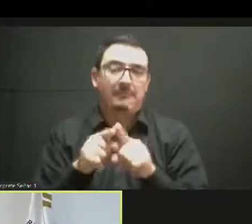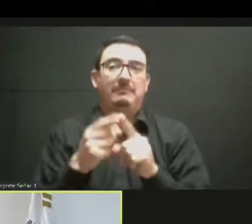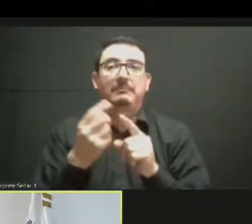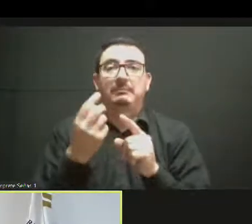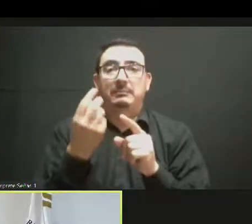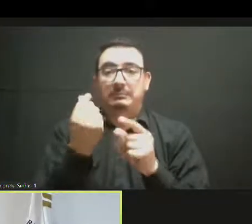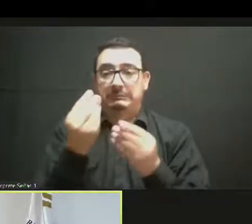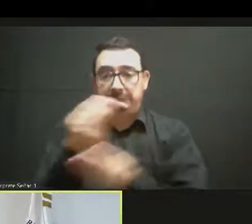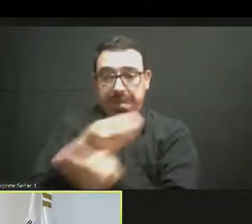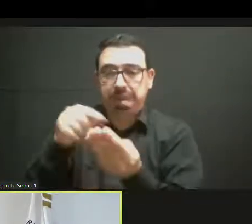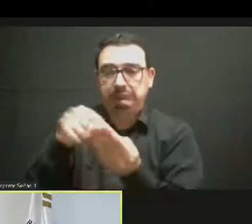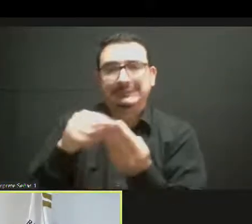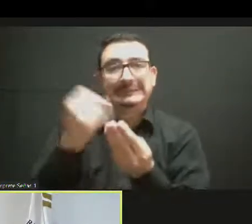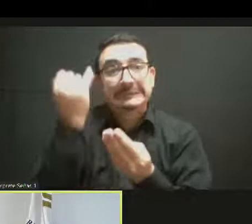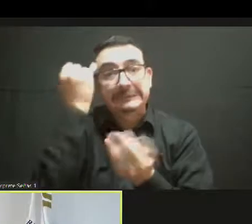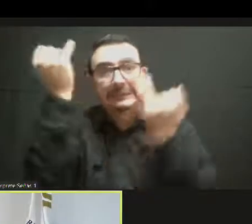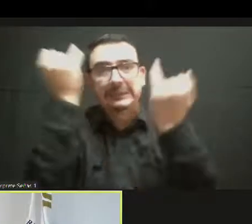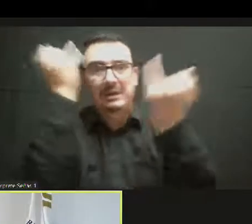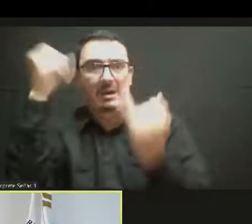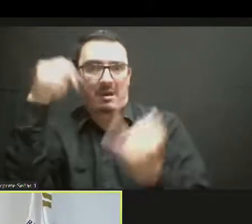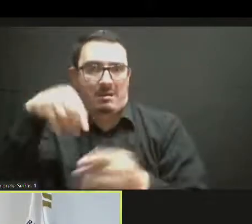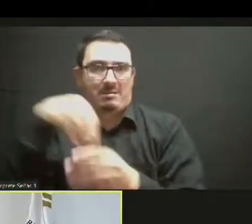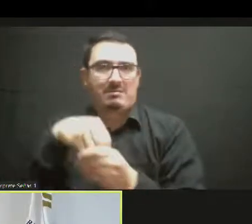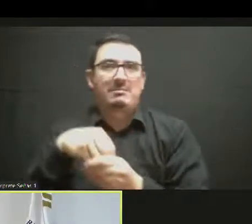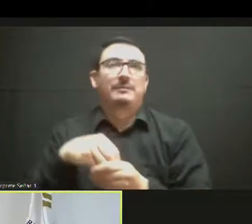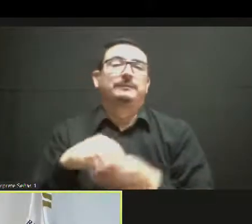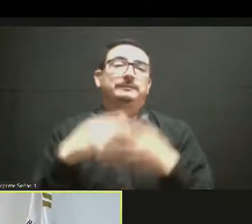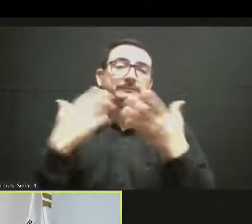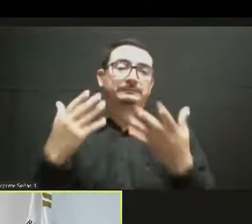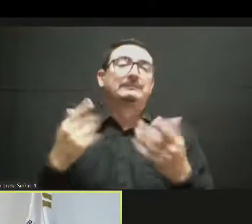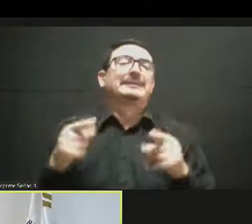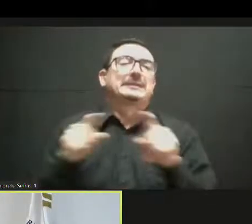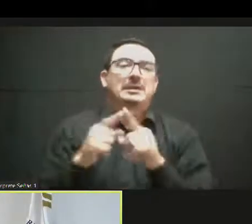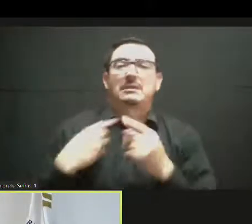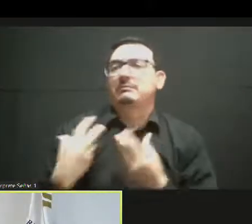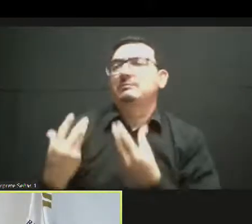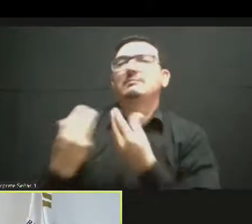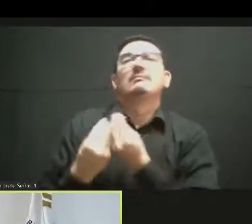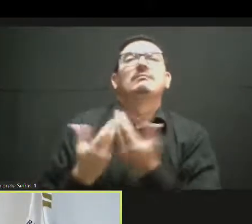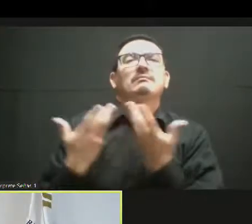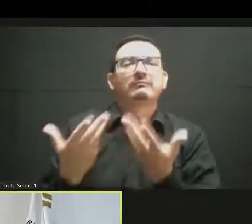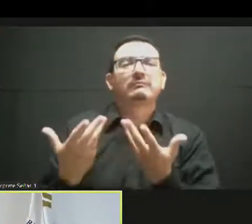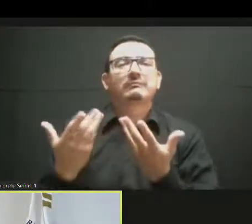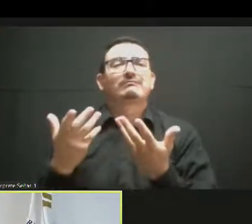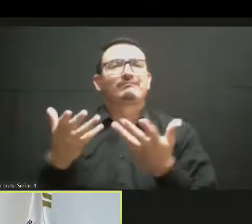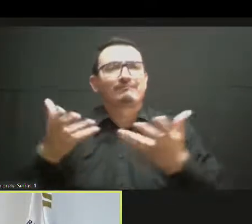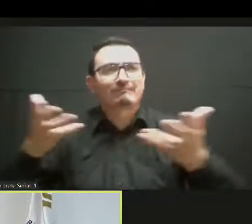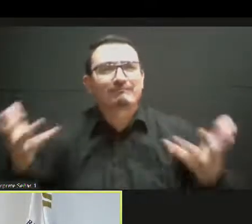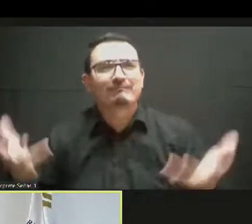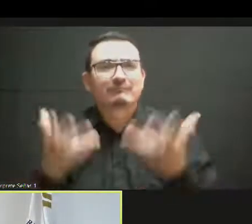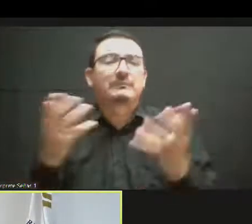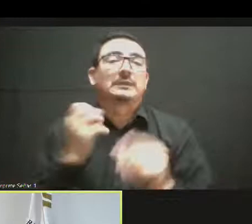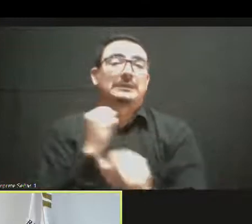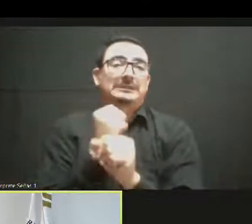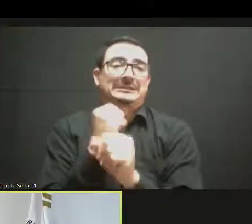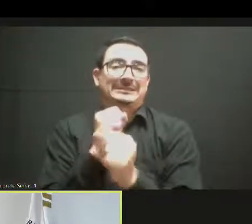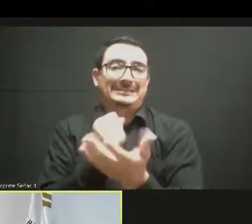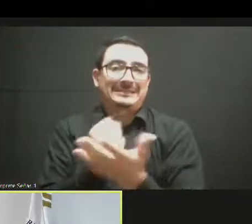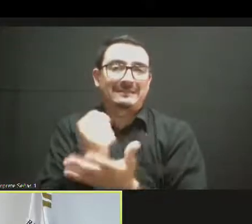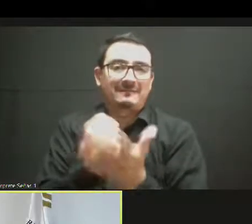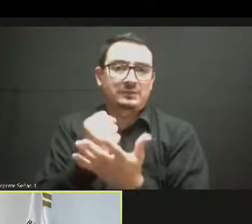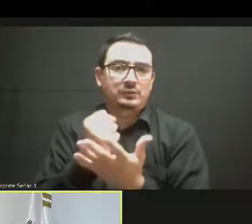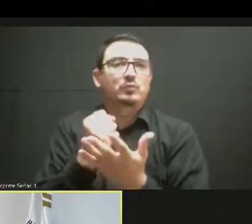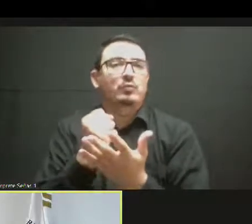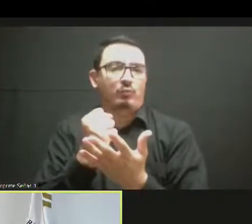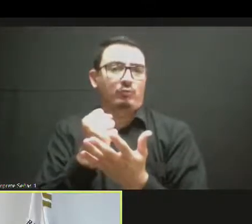Y obviamente esto en conjunto con los esfuerzos de fomento y promoción de los servicios modernos y muy específicamente de las industrias